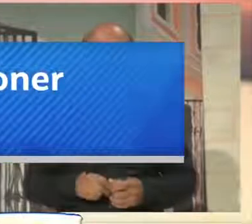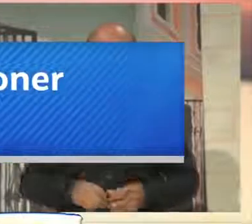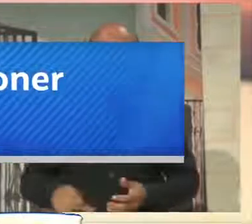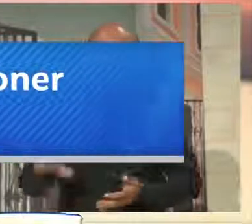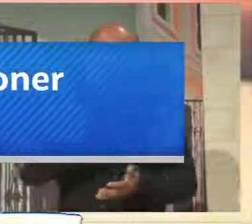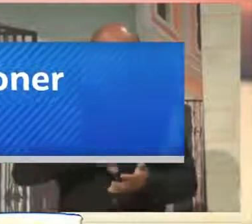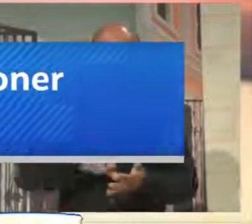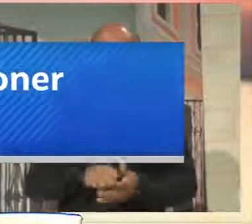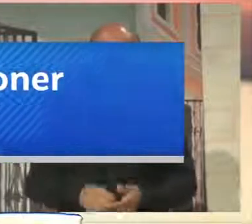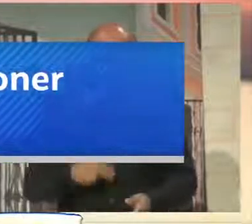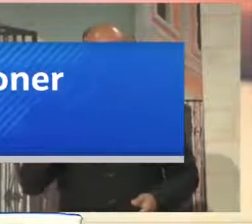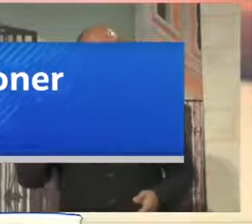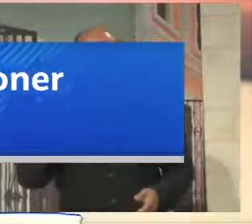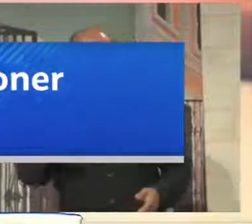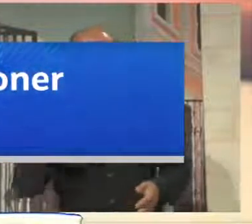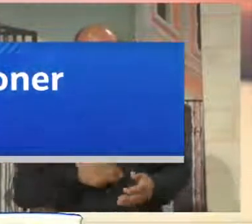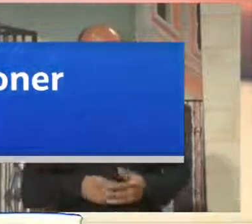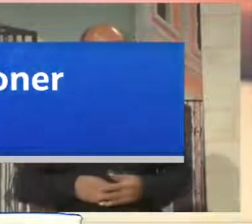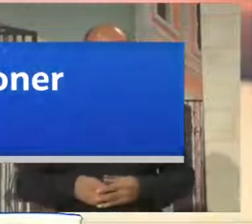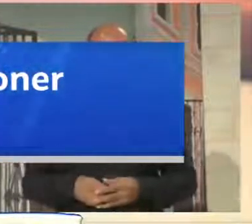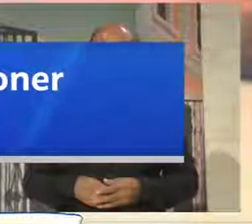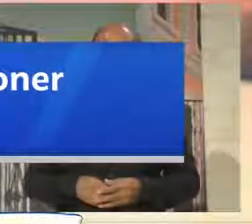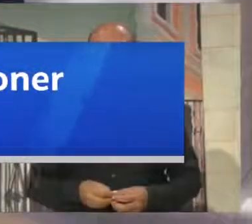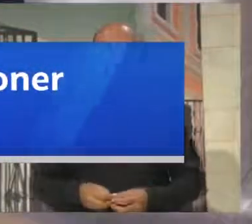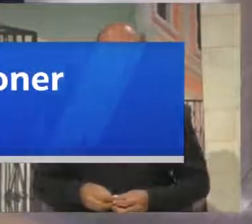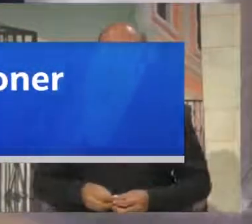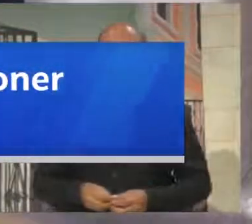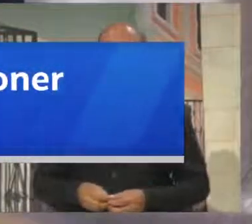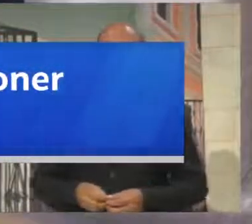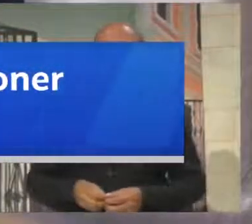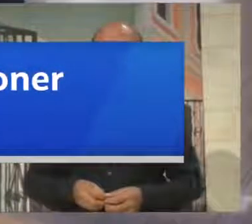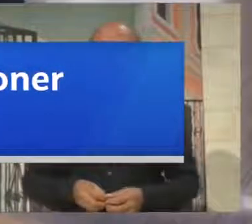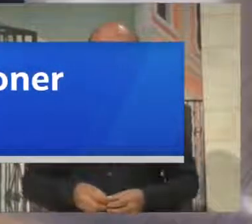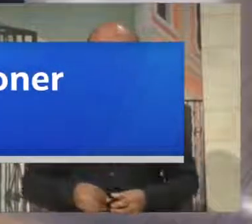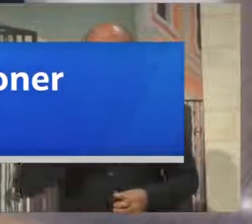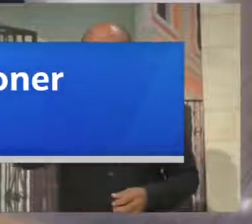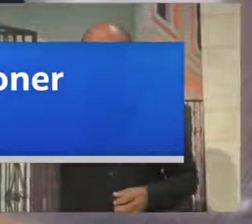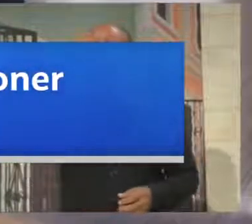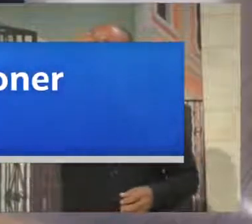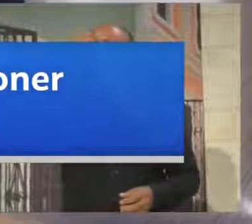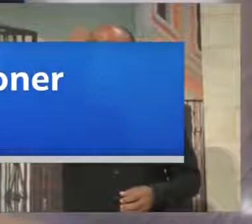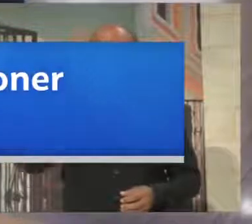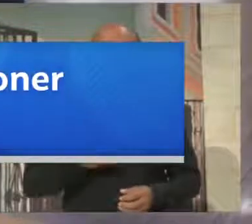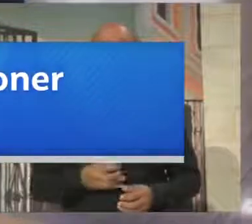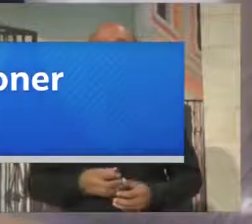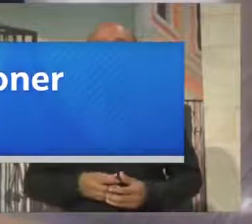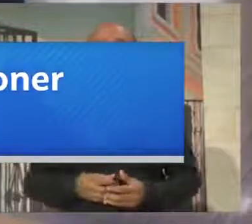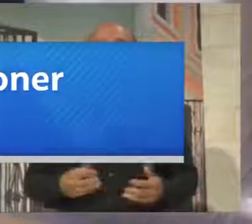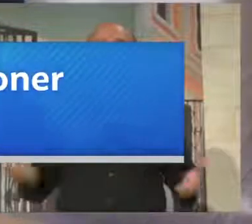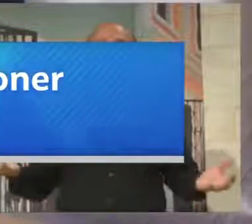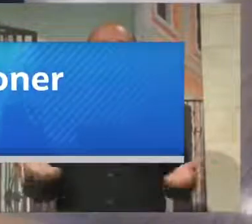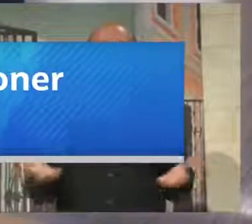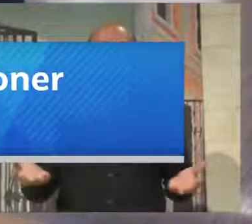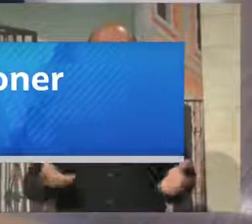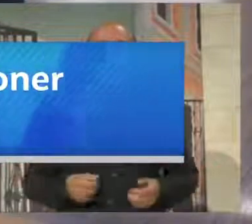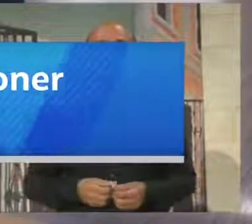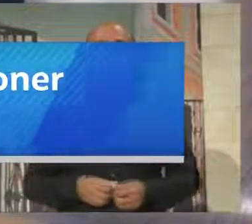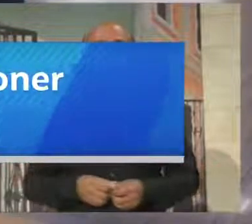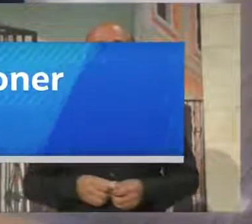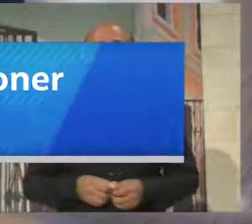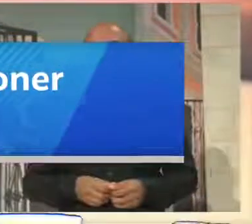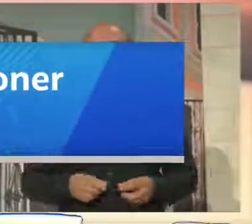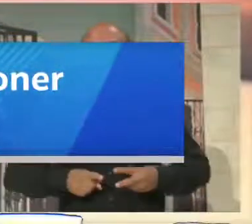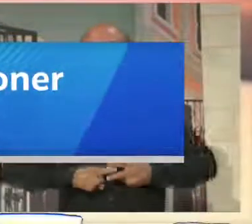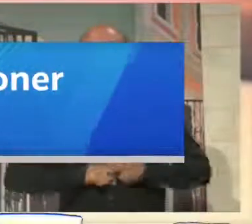se han triplicado los apoyos a los grupos desprotegidos en más de 60,000 y se pasó del asistencialismo a la asistencia